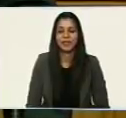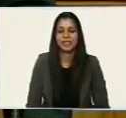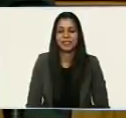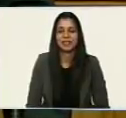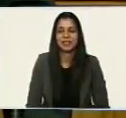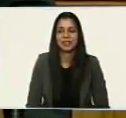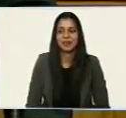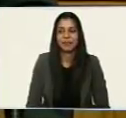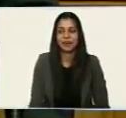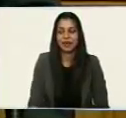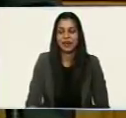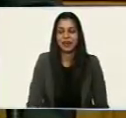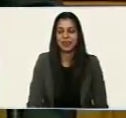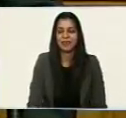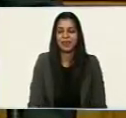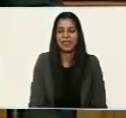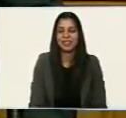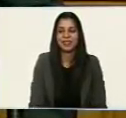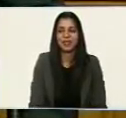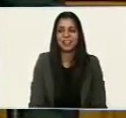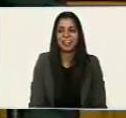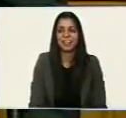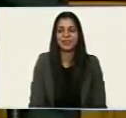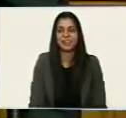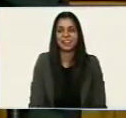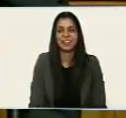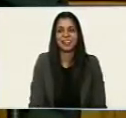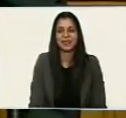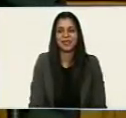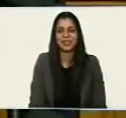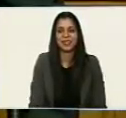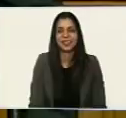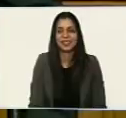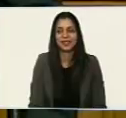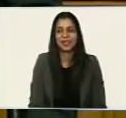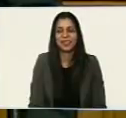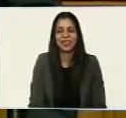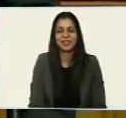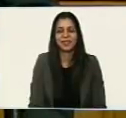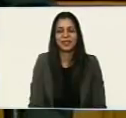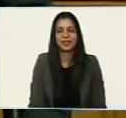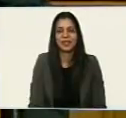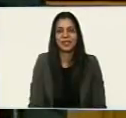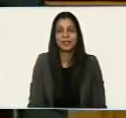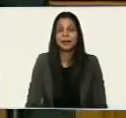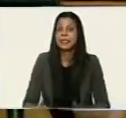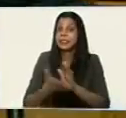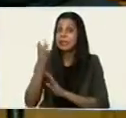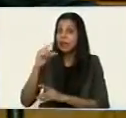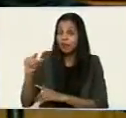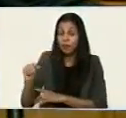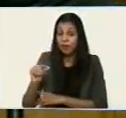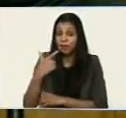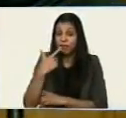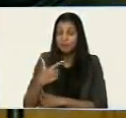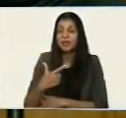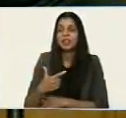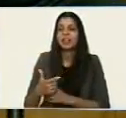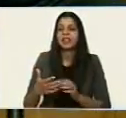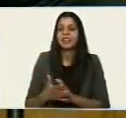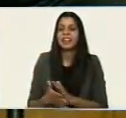Y Delcy y nuestro hermano Eduardo Piñate se fueron a la, se